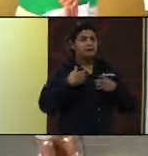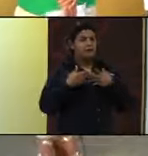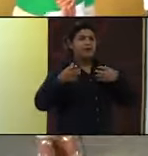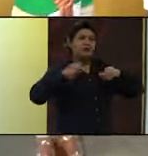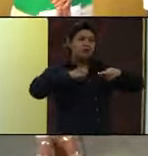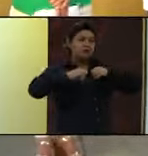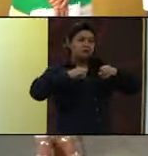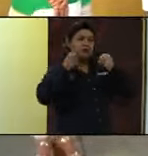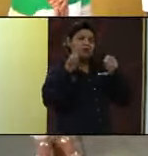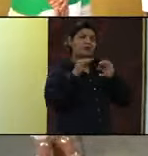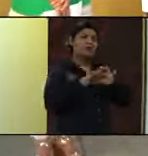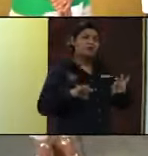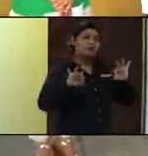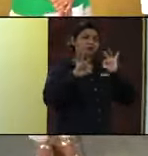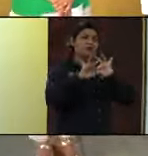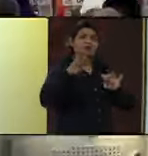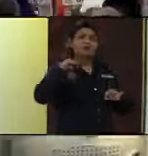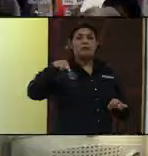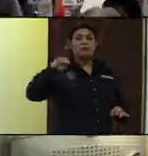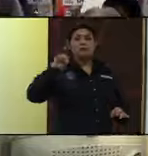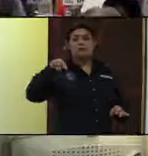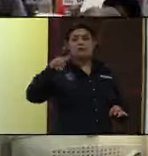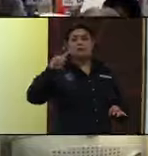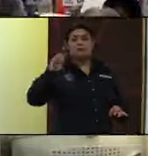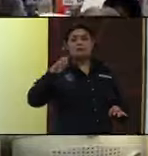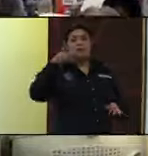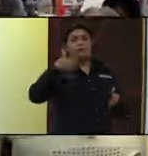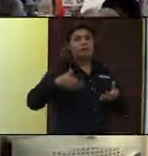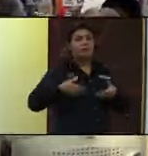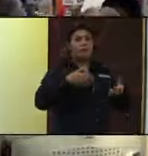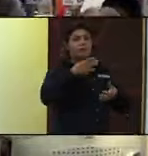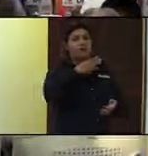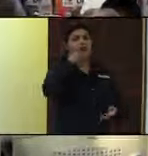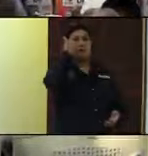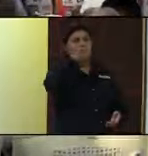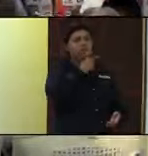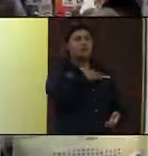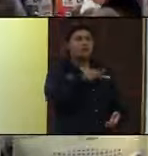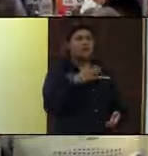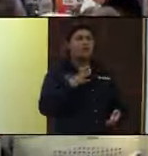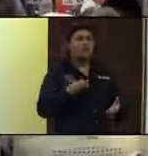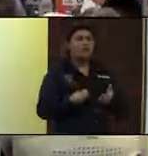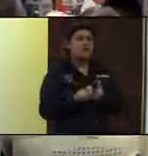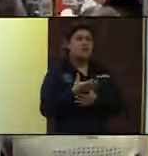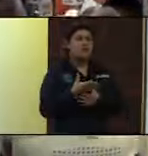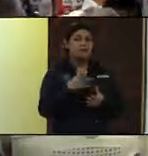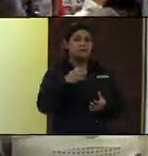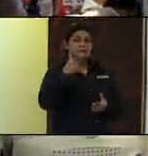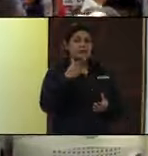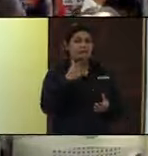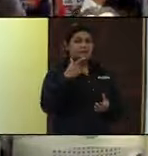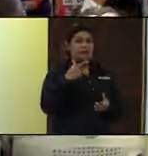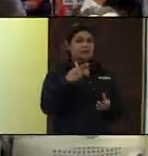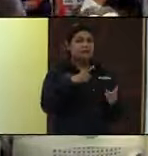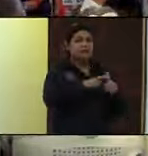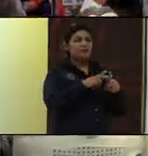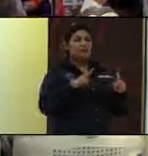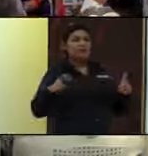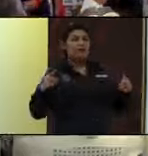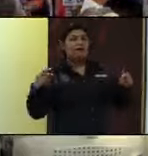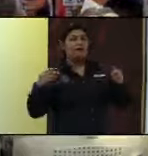tan importante en Monte Alto, el Paseo Nochebuena, que vamos a salir de Nochebuena, vamos a salir hacia la Avenida